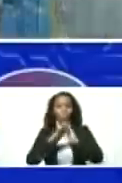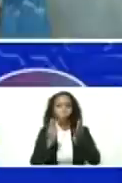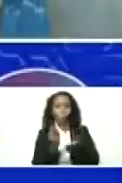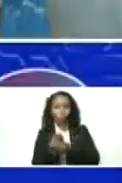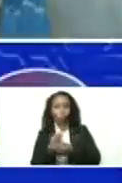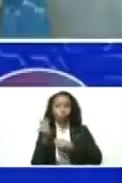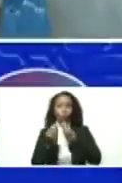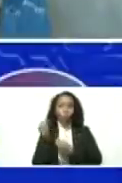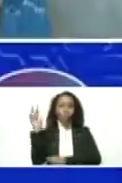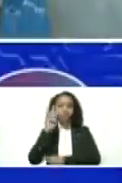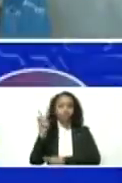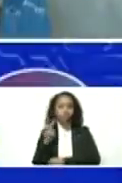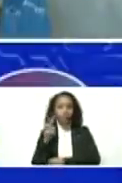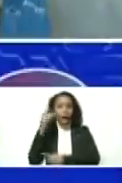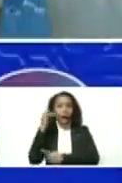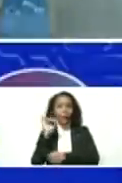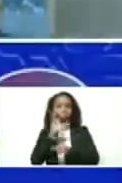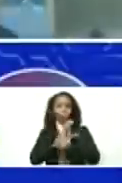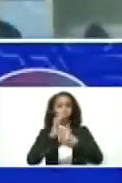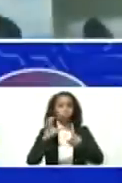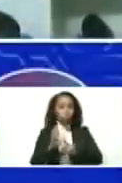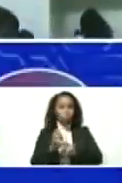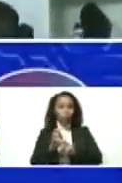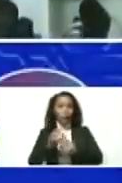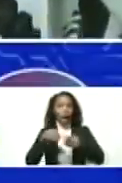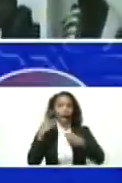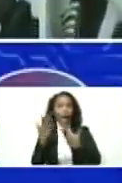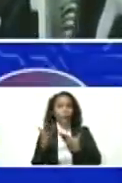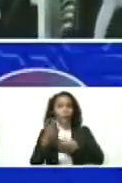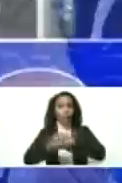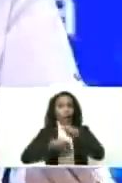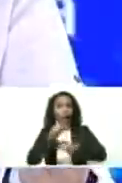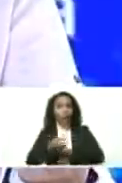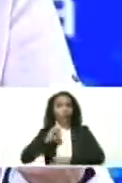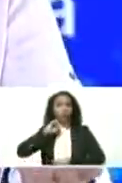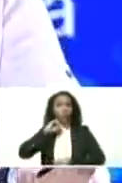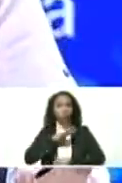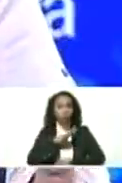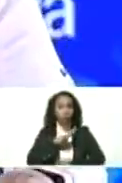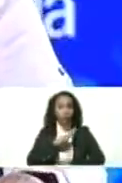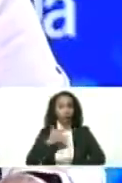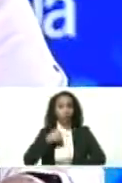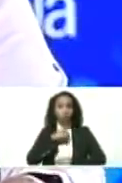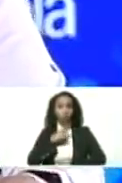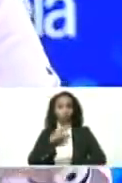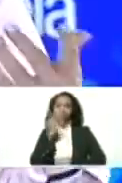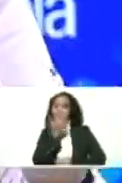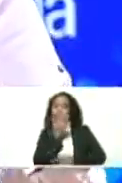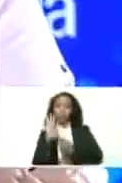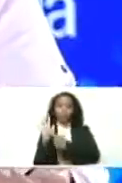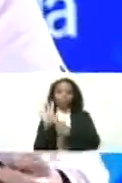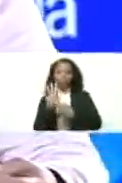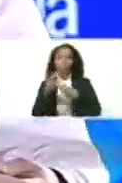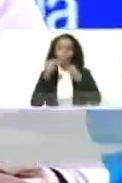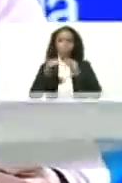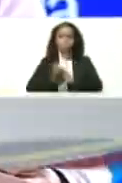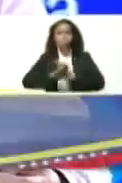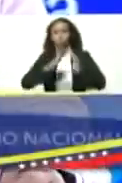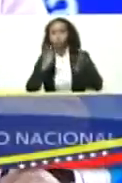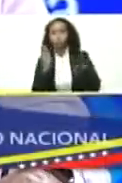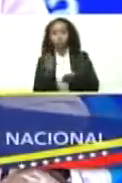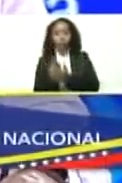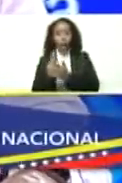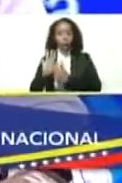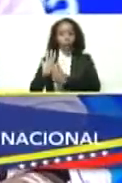vitrina deportiva, es vitrina cultural, es vitrina de acervo histórico. Somos una vitrina para el mundo, somos una